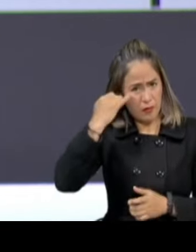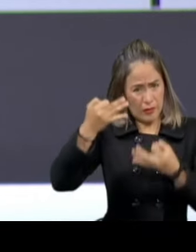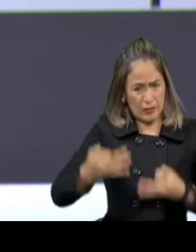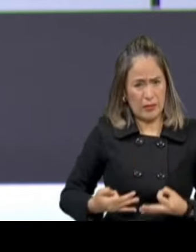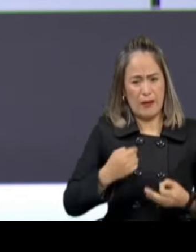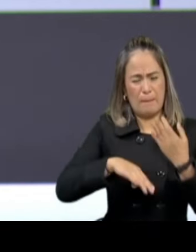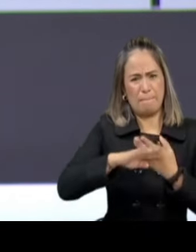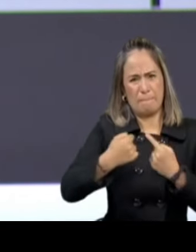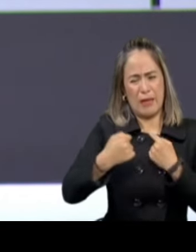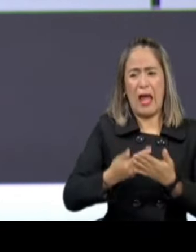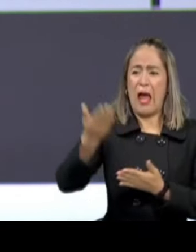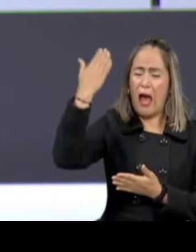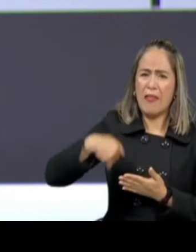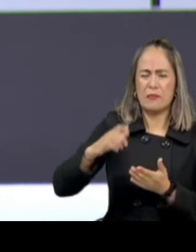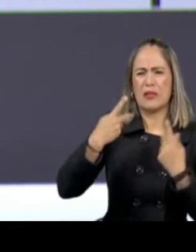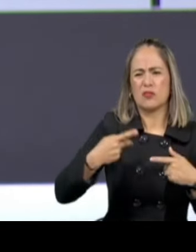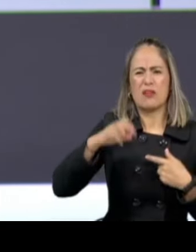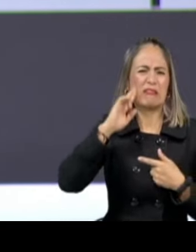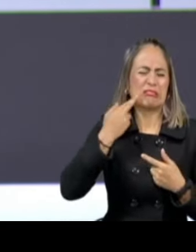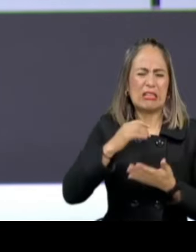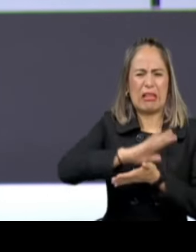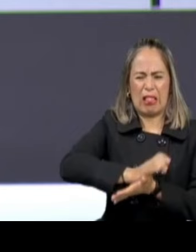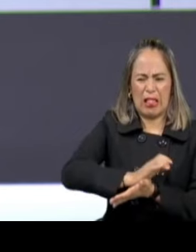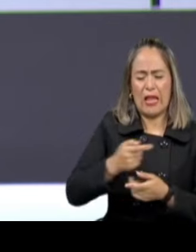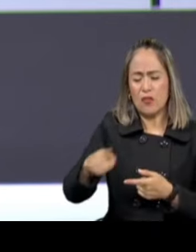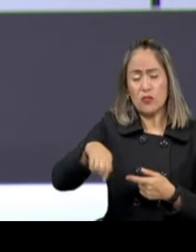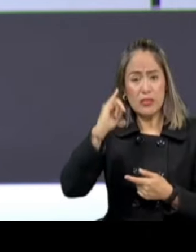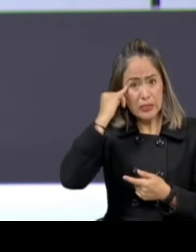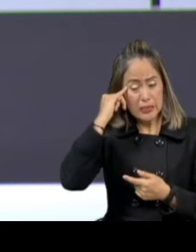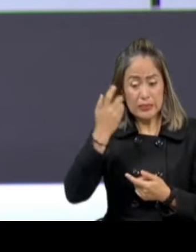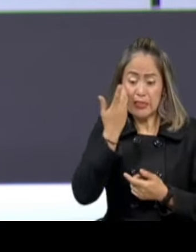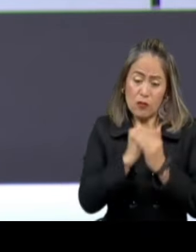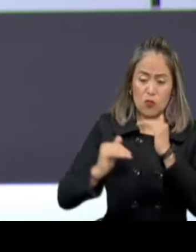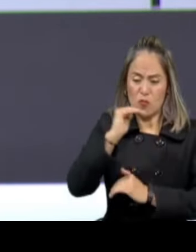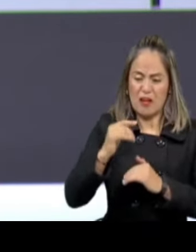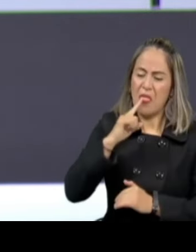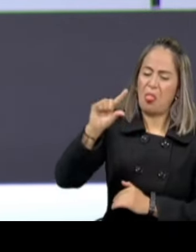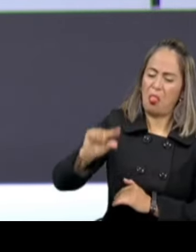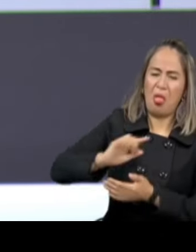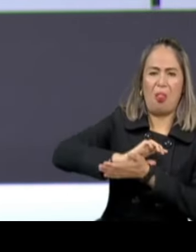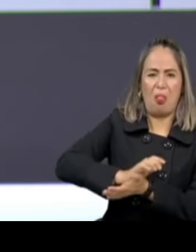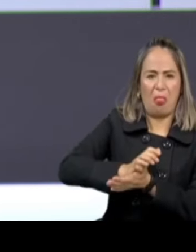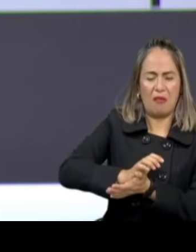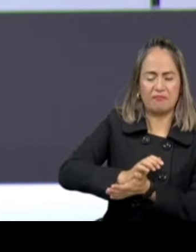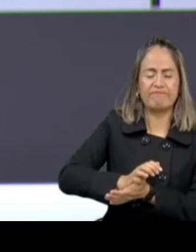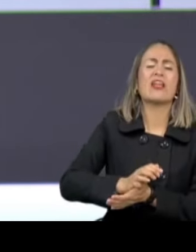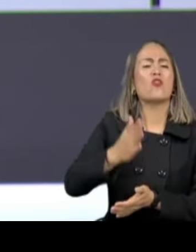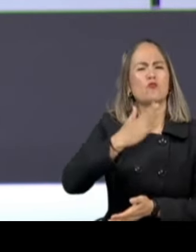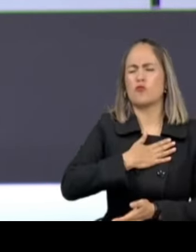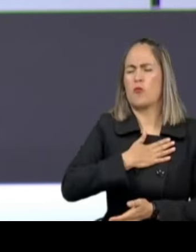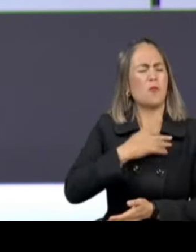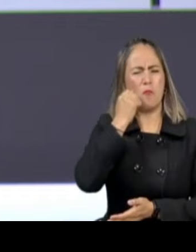Conquistadores de manera racista y clasista contra los indígenas que buscaban superarse que quede claro soy